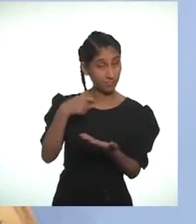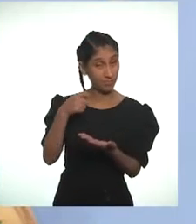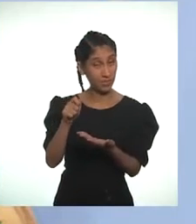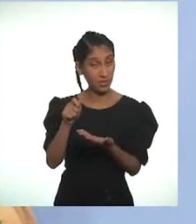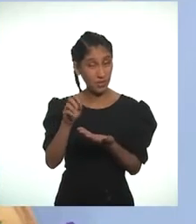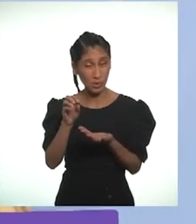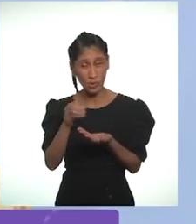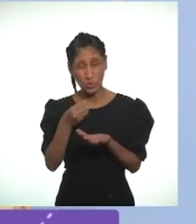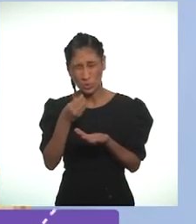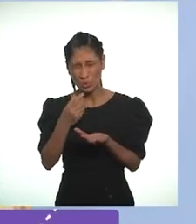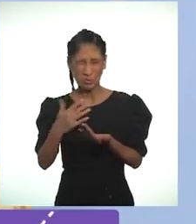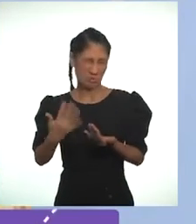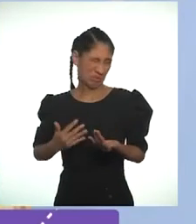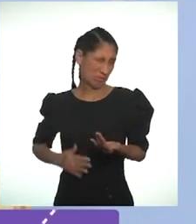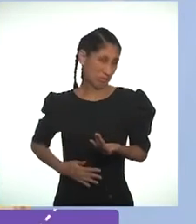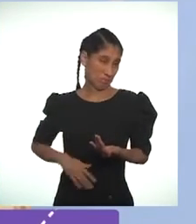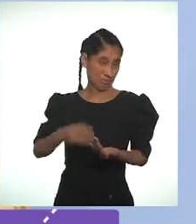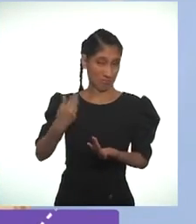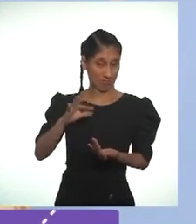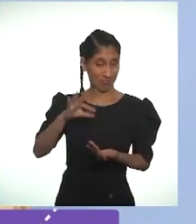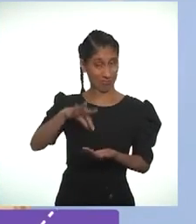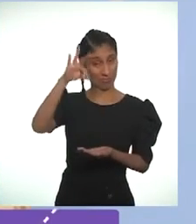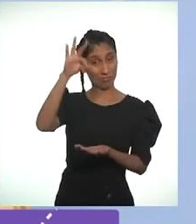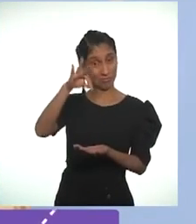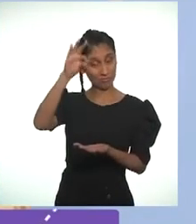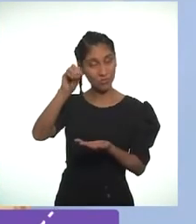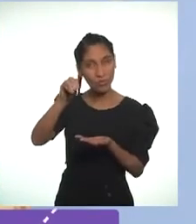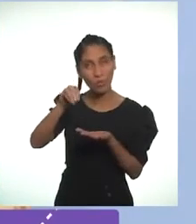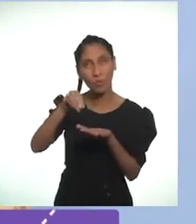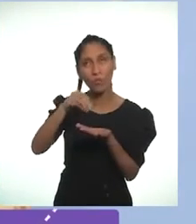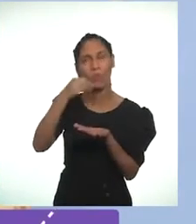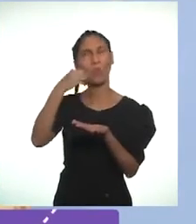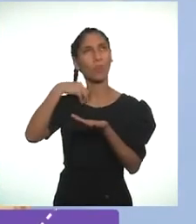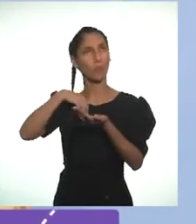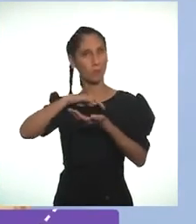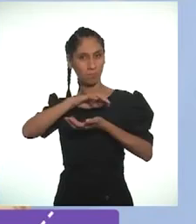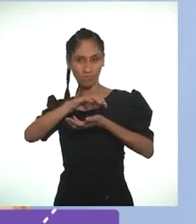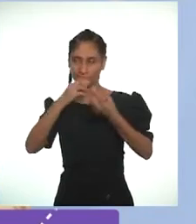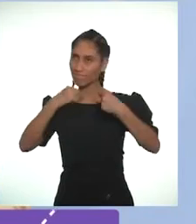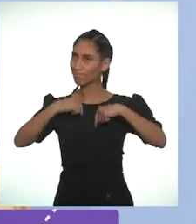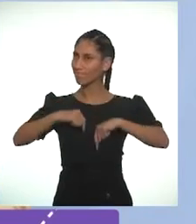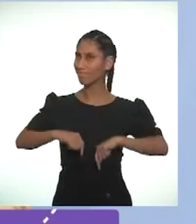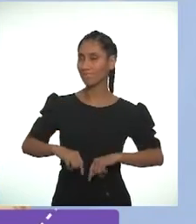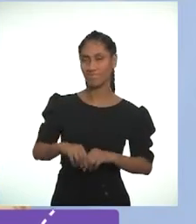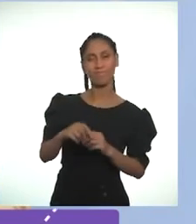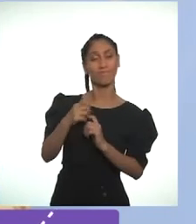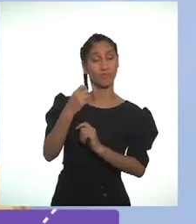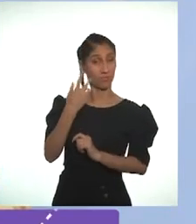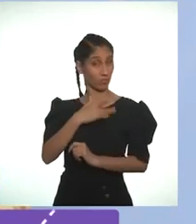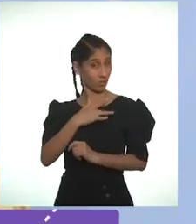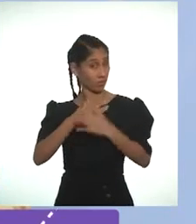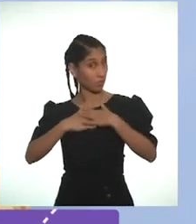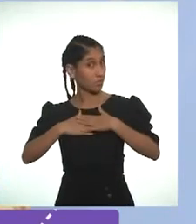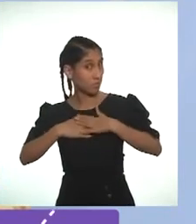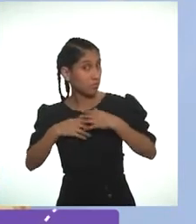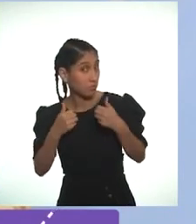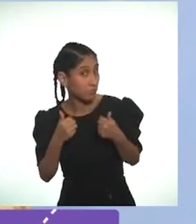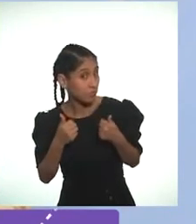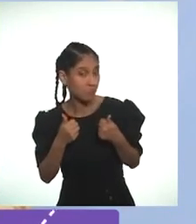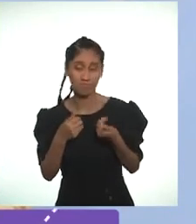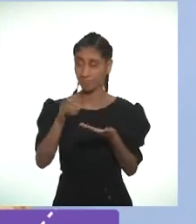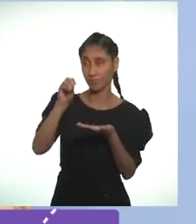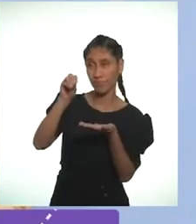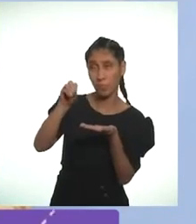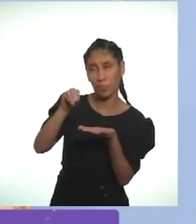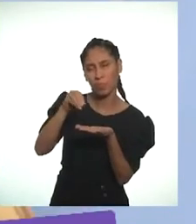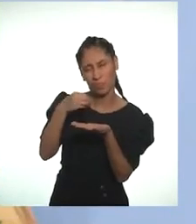Me comí algo pesado, así que me he preparado una infusión para la digestión. ¿Sintiéndote mejor?